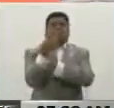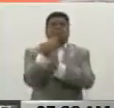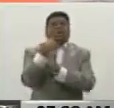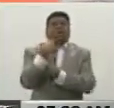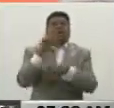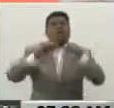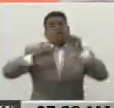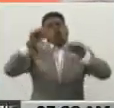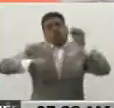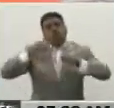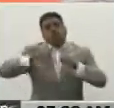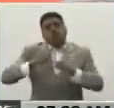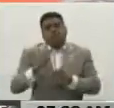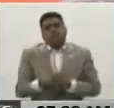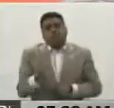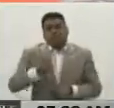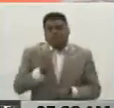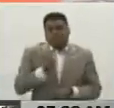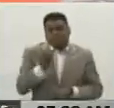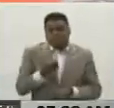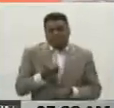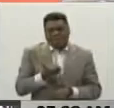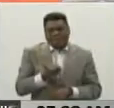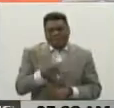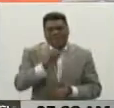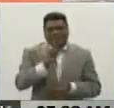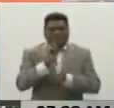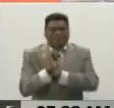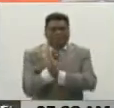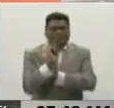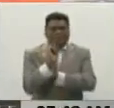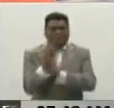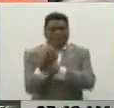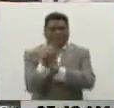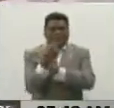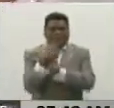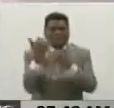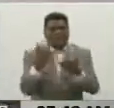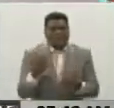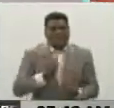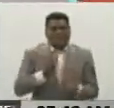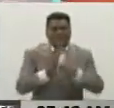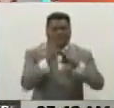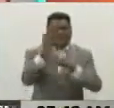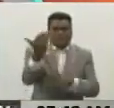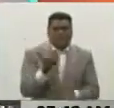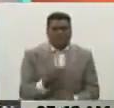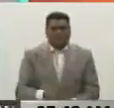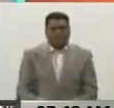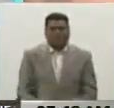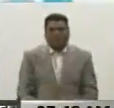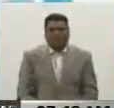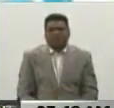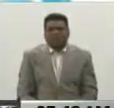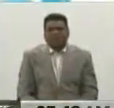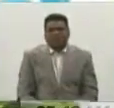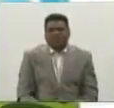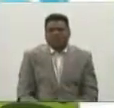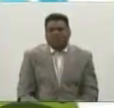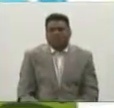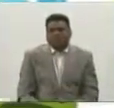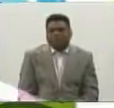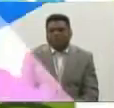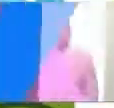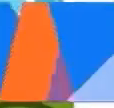ya ha sido formado, aproveche. Aproveche la formación para que escriba a través de las redes sociales. Pausa y ya volvemos.